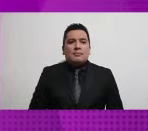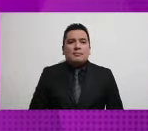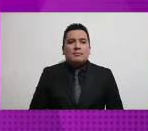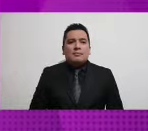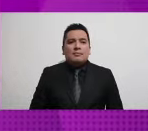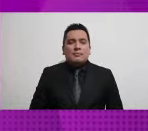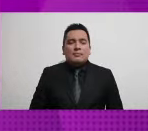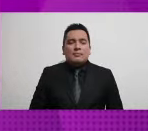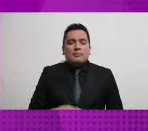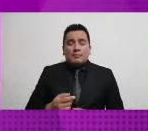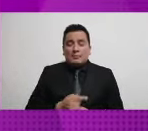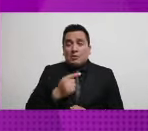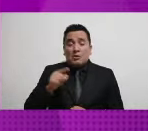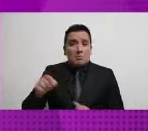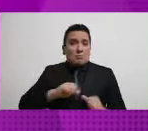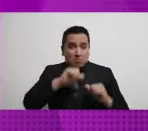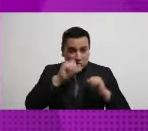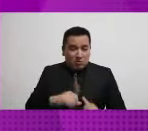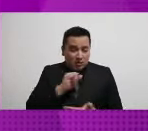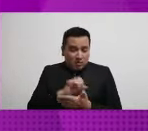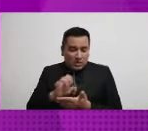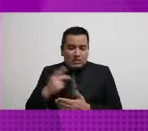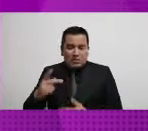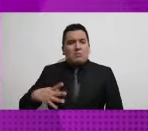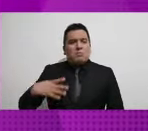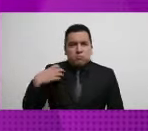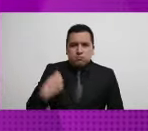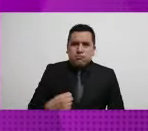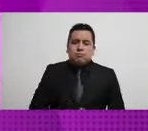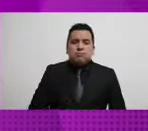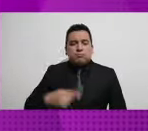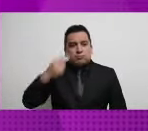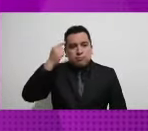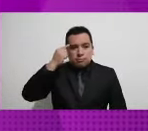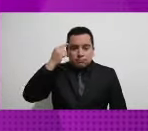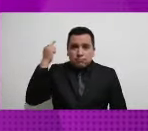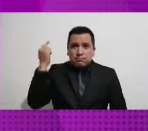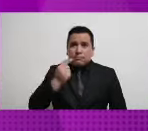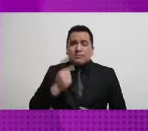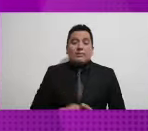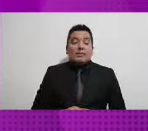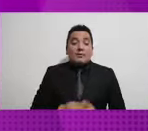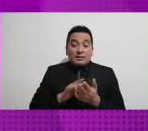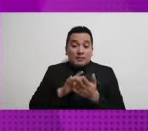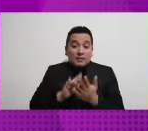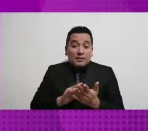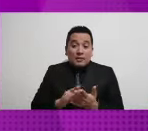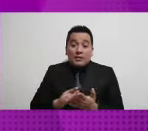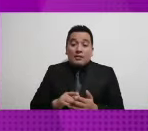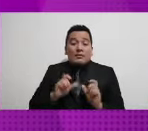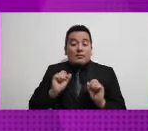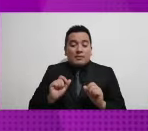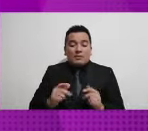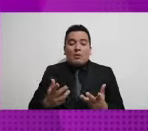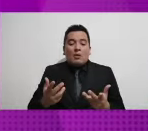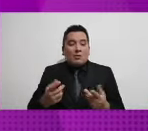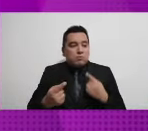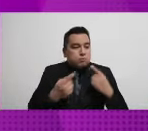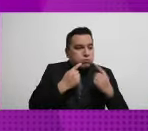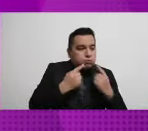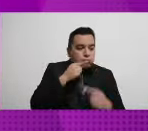que todo lo que se está haciendo es con la aprobación de la Secretaría de Salud,